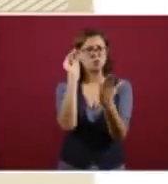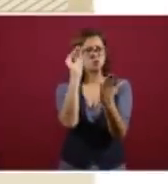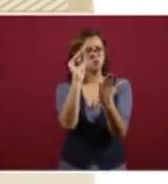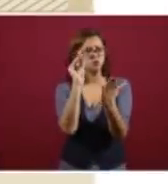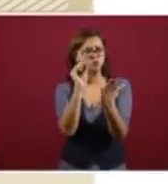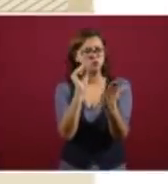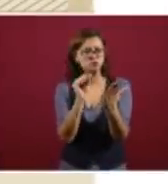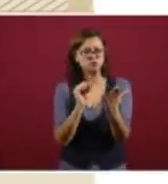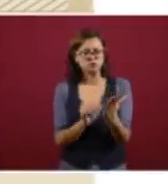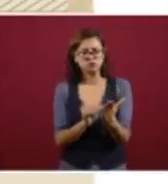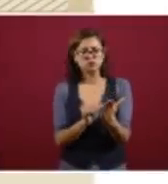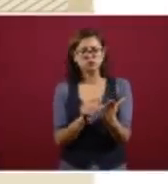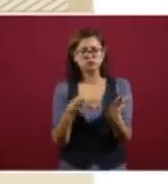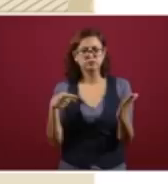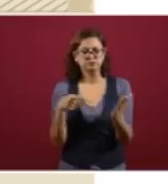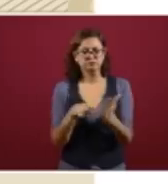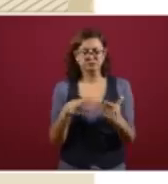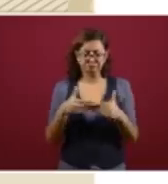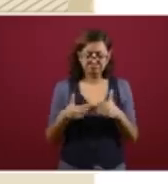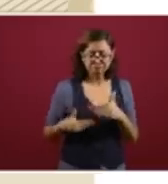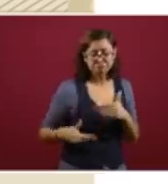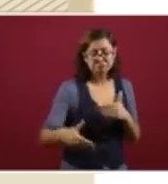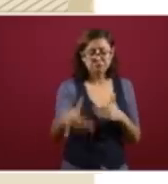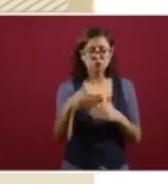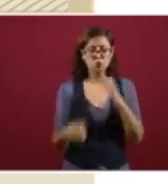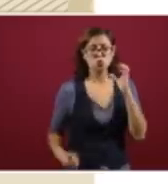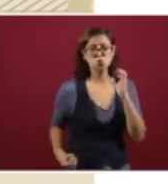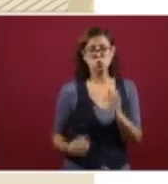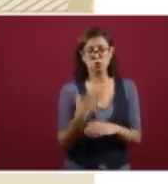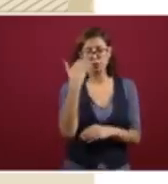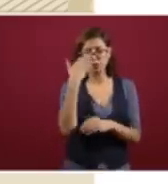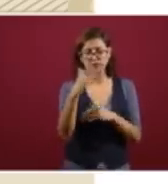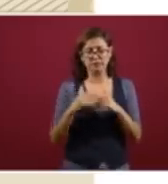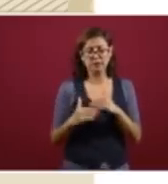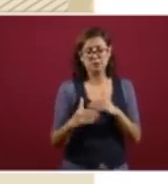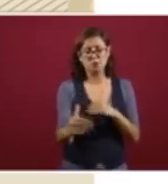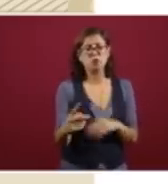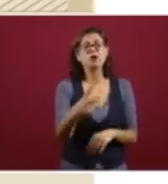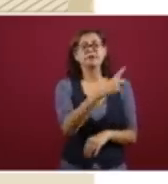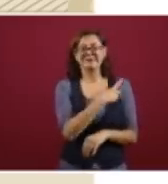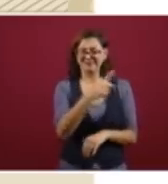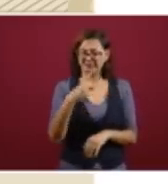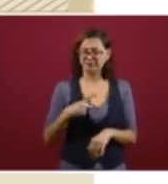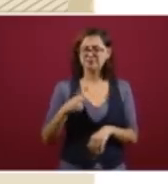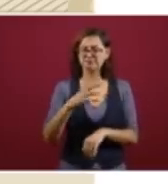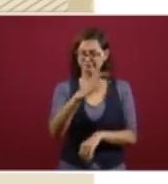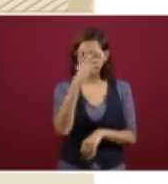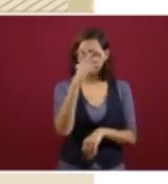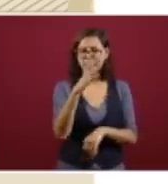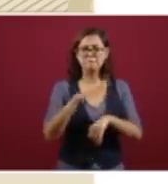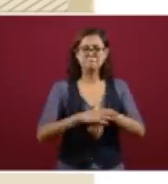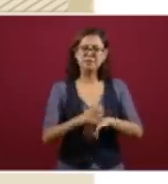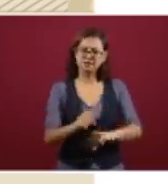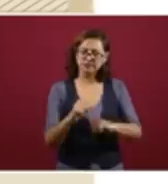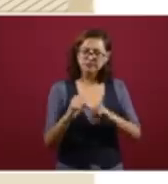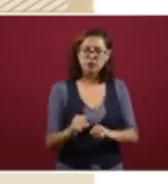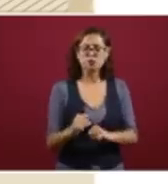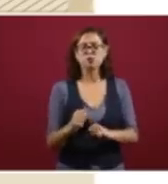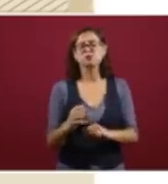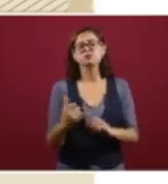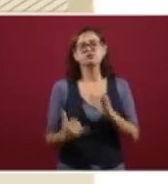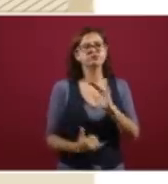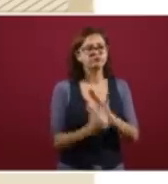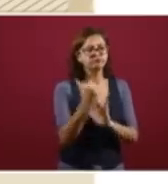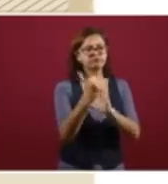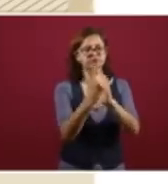reconstrucción, en esta nueva etapa, la reconstrucción tiene que garantizar que sea una reconstrucción segura. Para ello